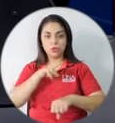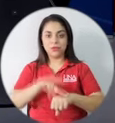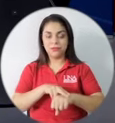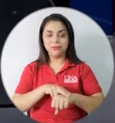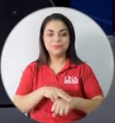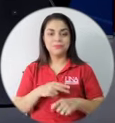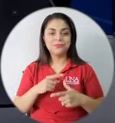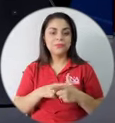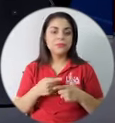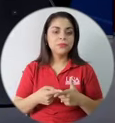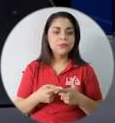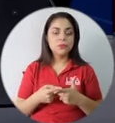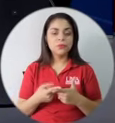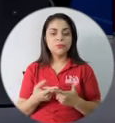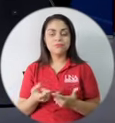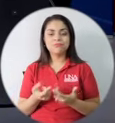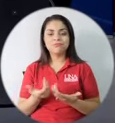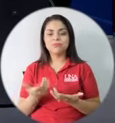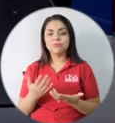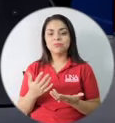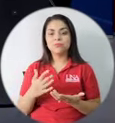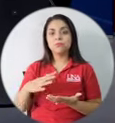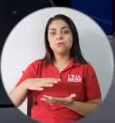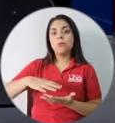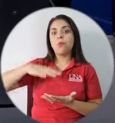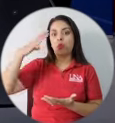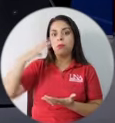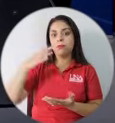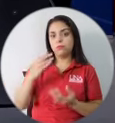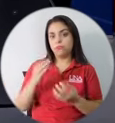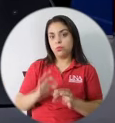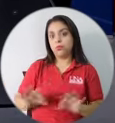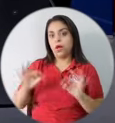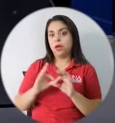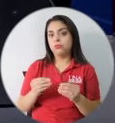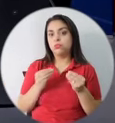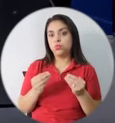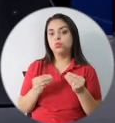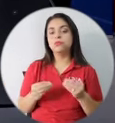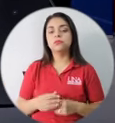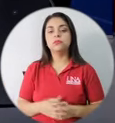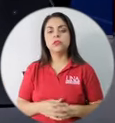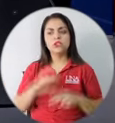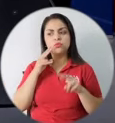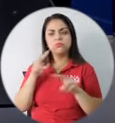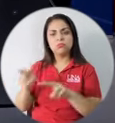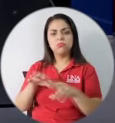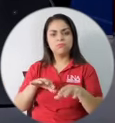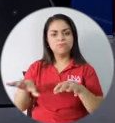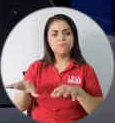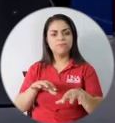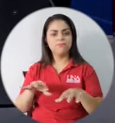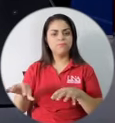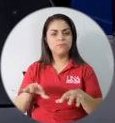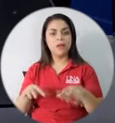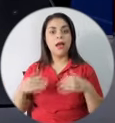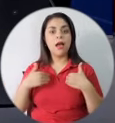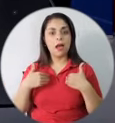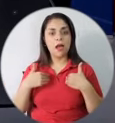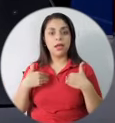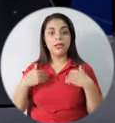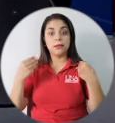es un monto, un volumen importante. Y si uno observa el dinamismo que